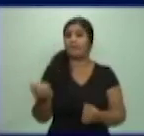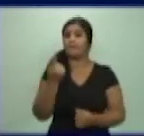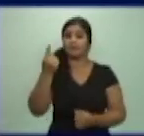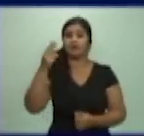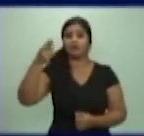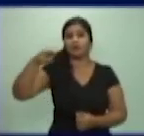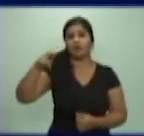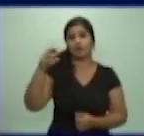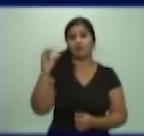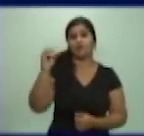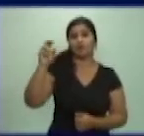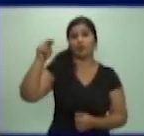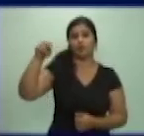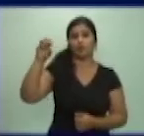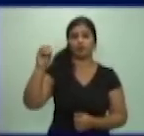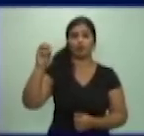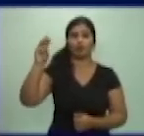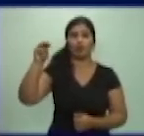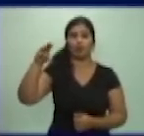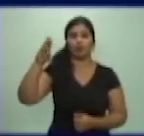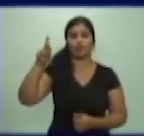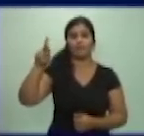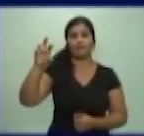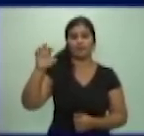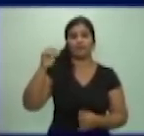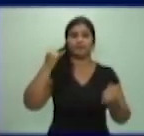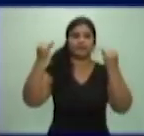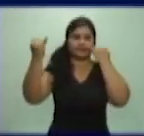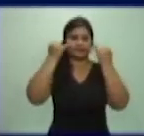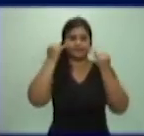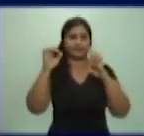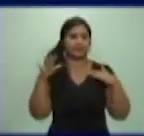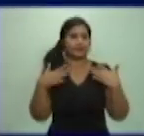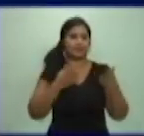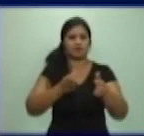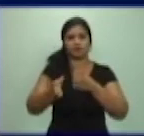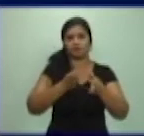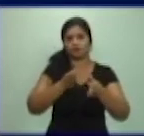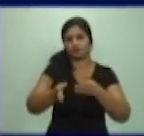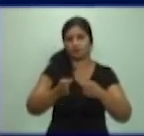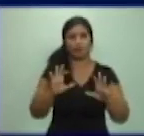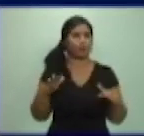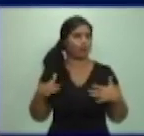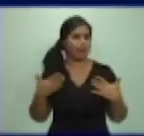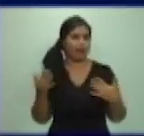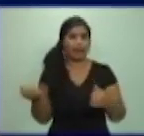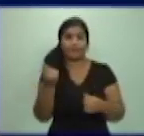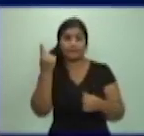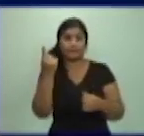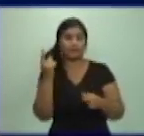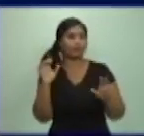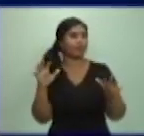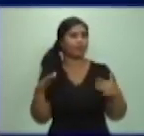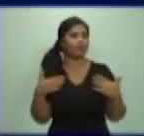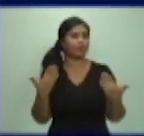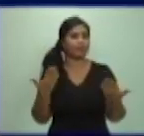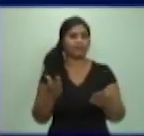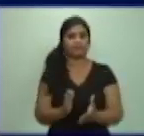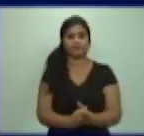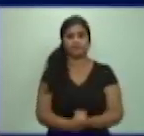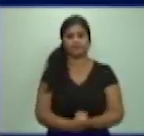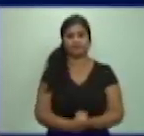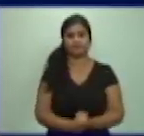aparece, clasifíquelo e identifique la función sintáctica que está realizando. ¿Cuál es el primer pronombre del texto? Efectivamente, el